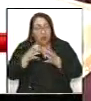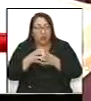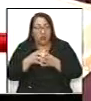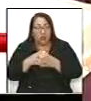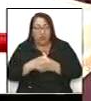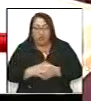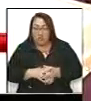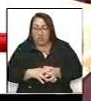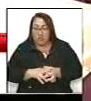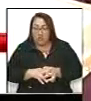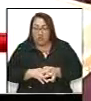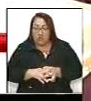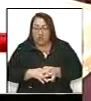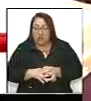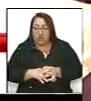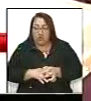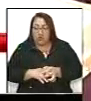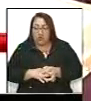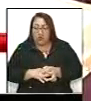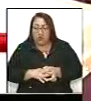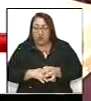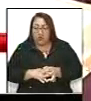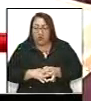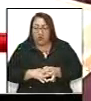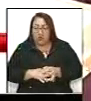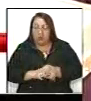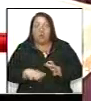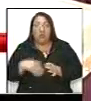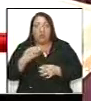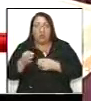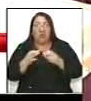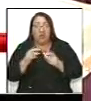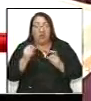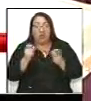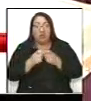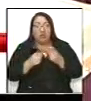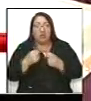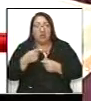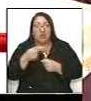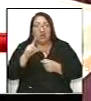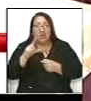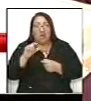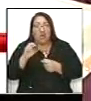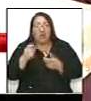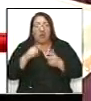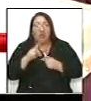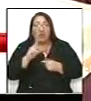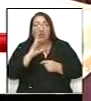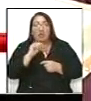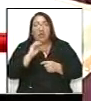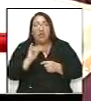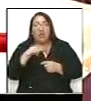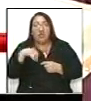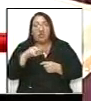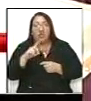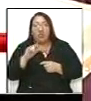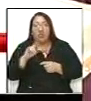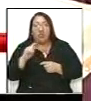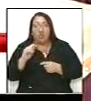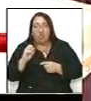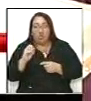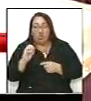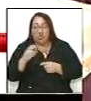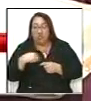ojalá que nos pueda explicar bien la colega Glave, cuando hablamos de indulto,